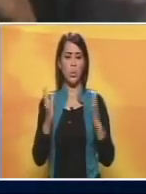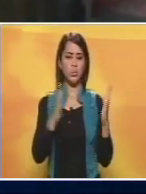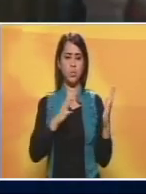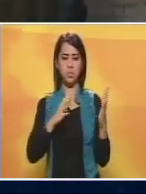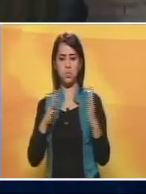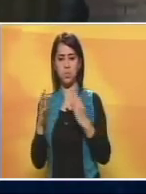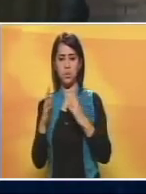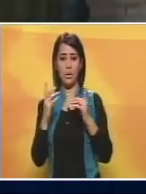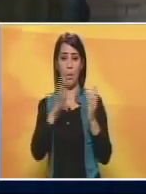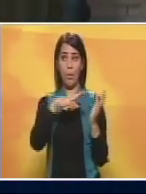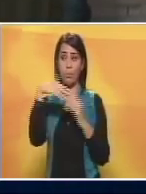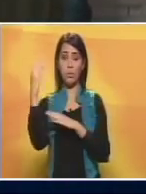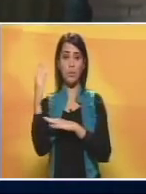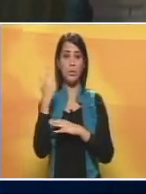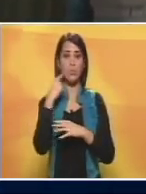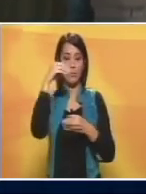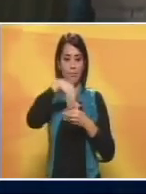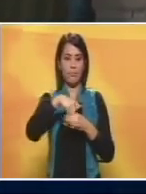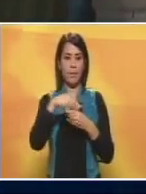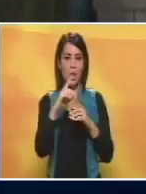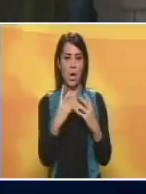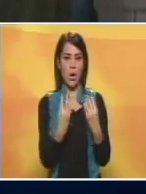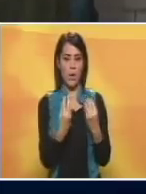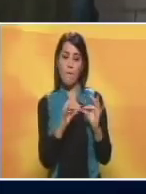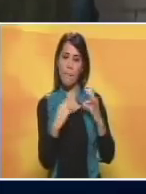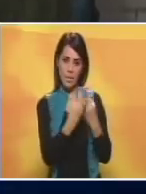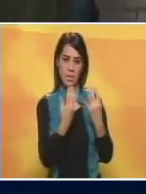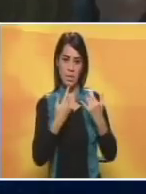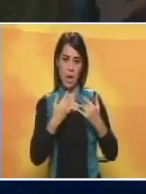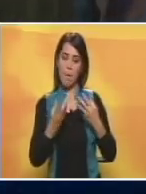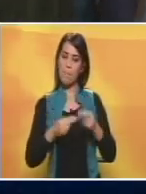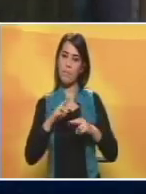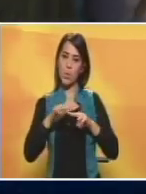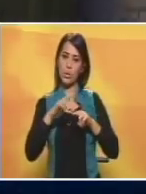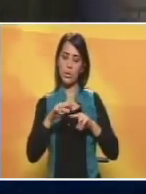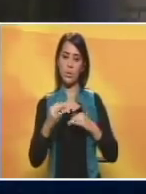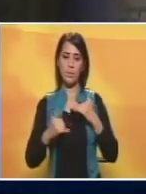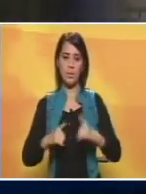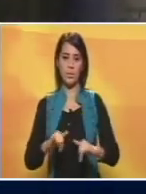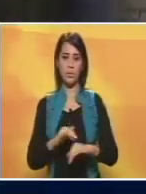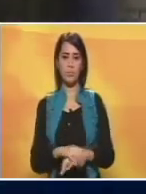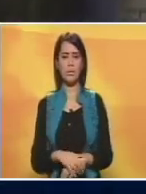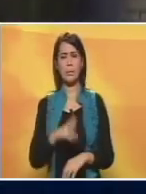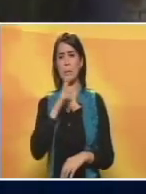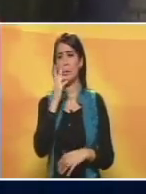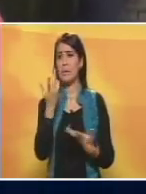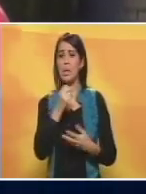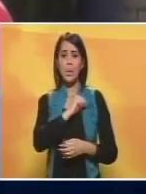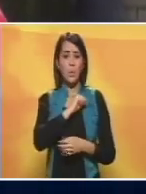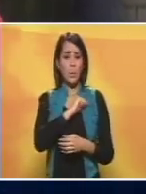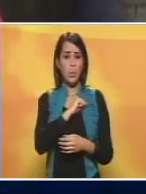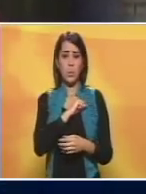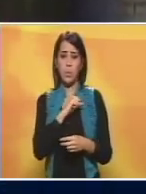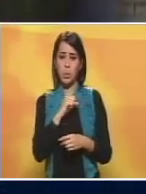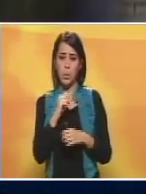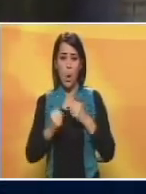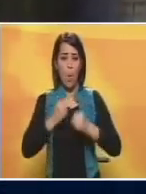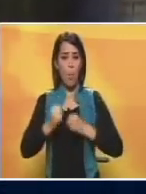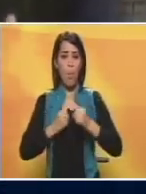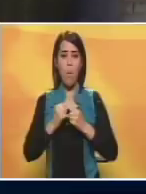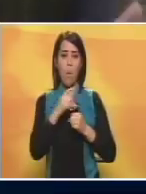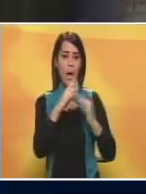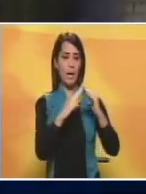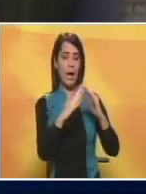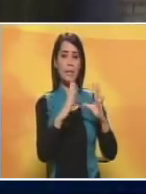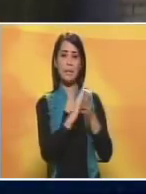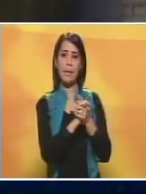se llevó las tapas. Yo estaba adentro con los niños. ¿Qué hicieron eso? No, horrible, los niños. Le pegó un crisis, corré para una vecina que me